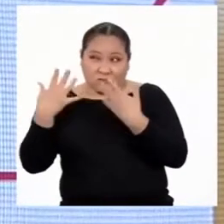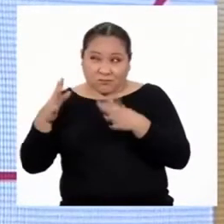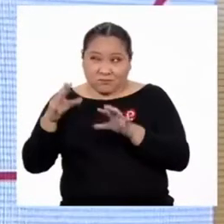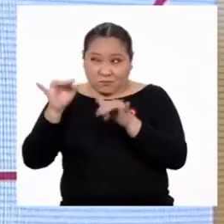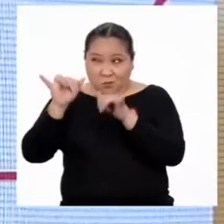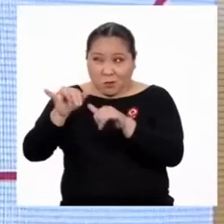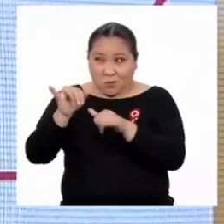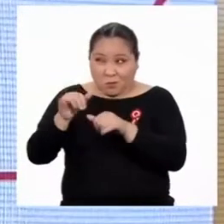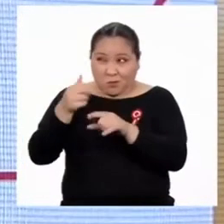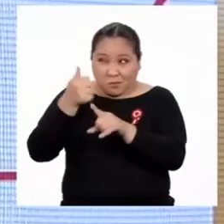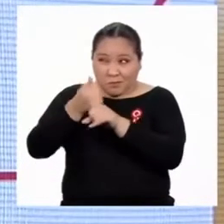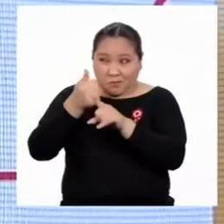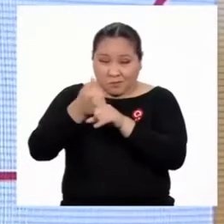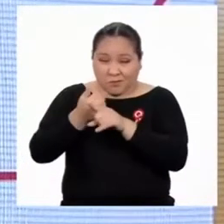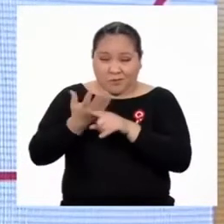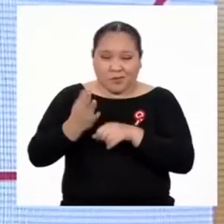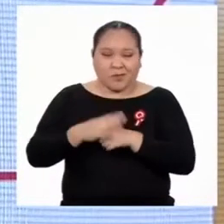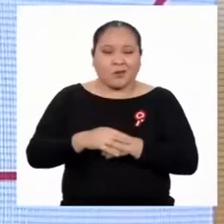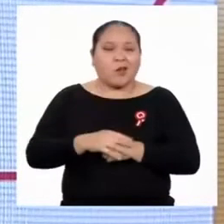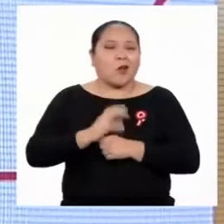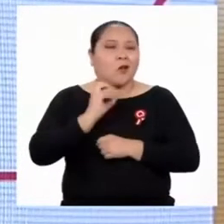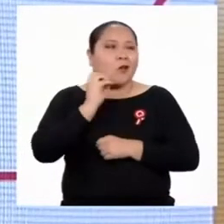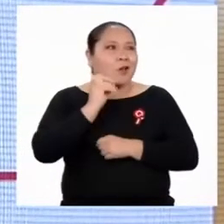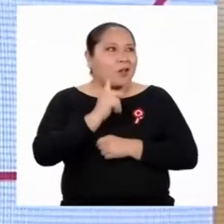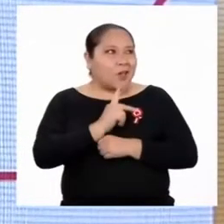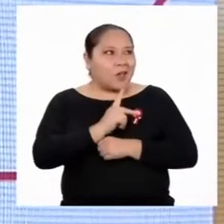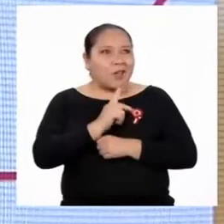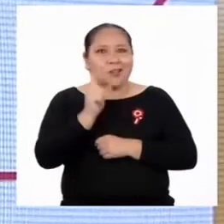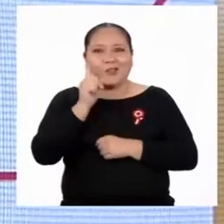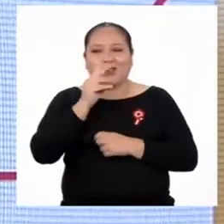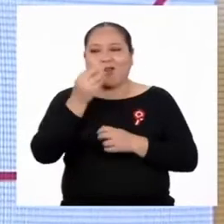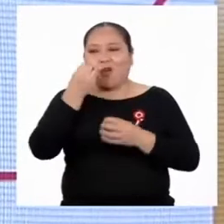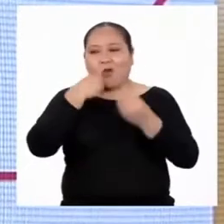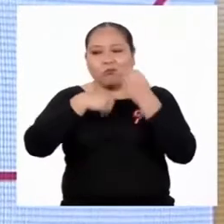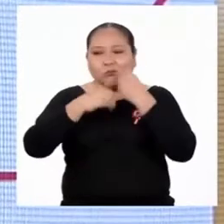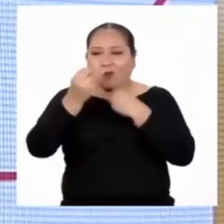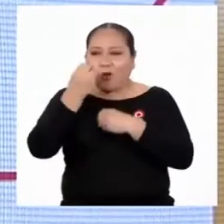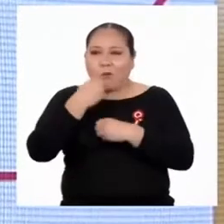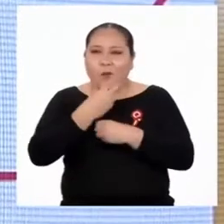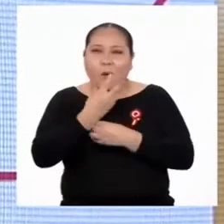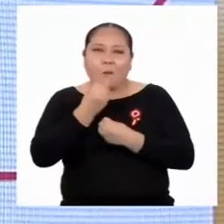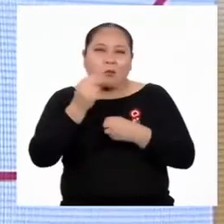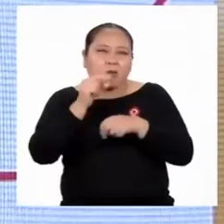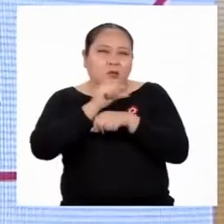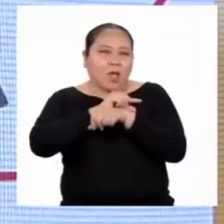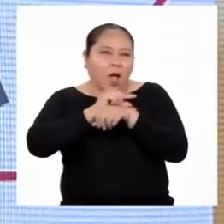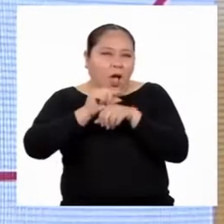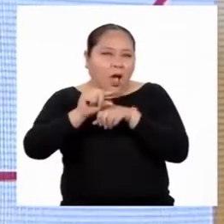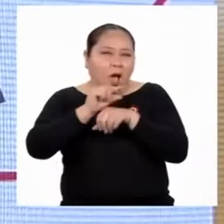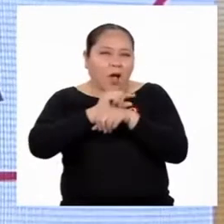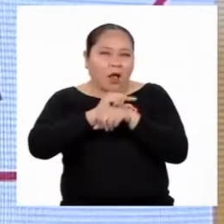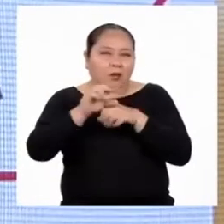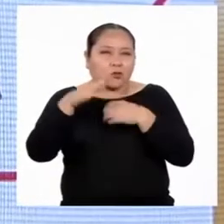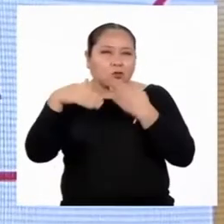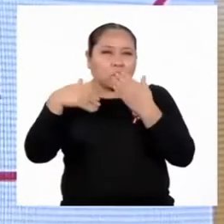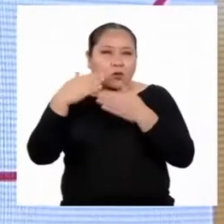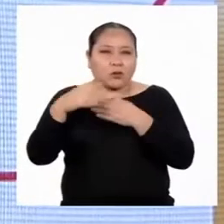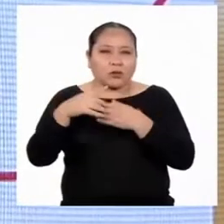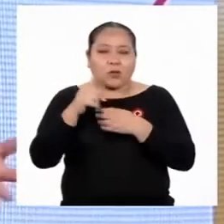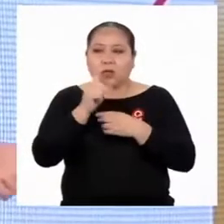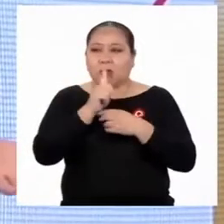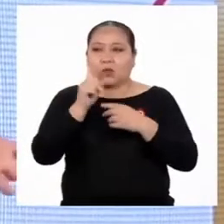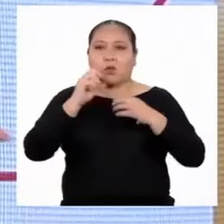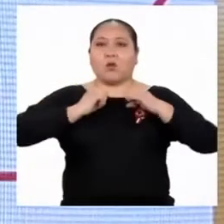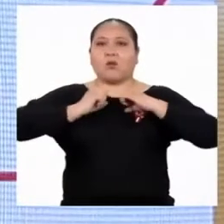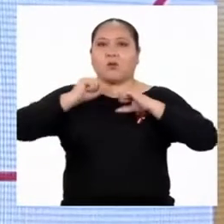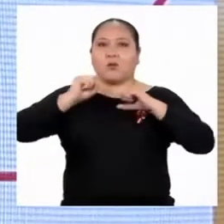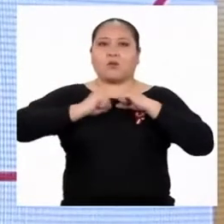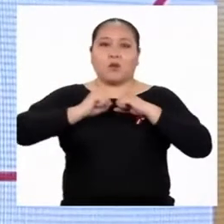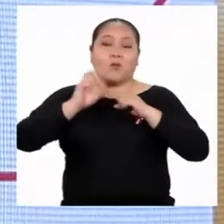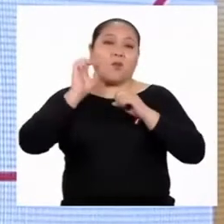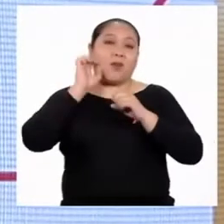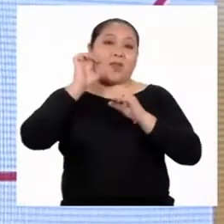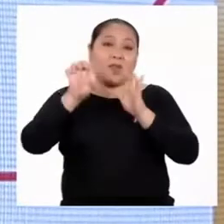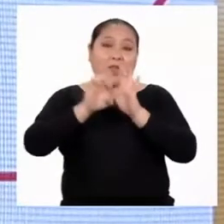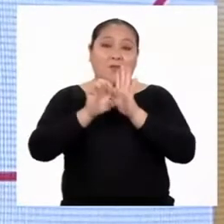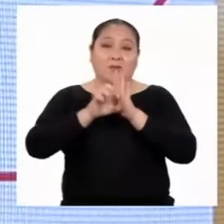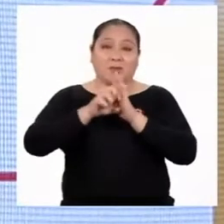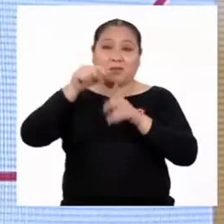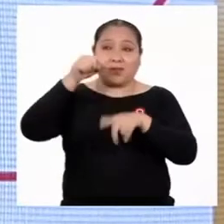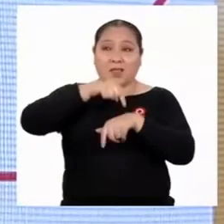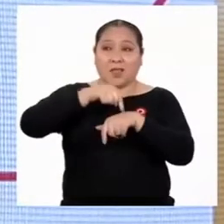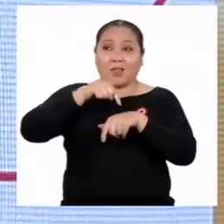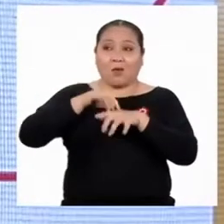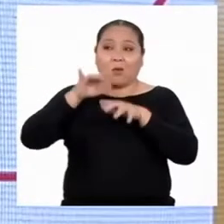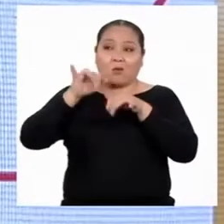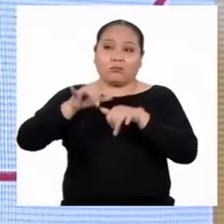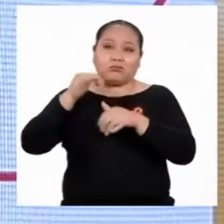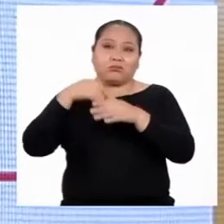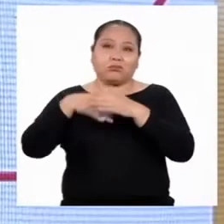sí, quizá no es muy bueno comer mucha grasa todos los días, y menos si tenemos poca actividad física, como en estos últimos meses.